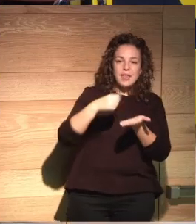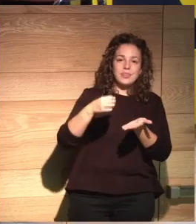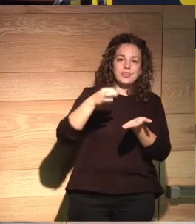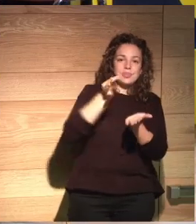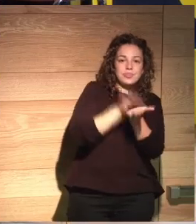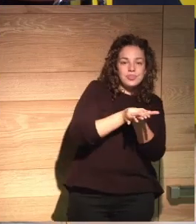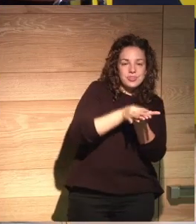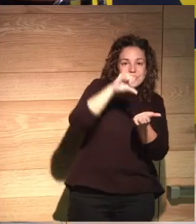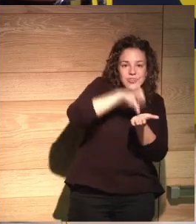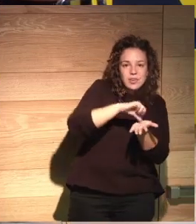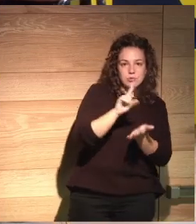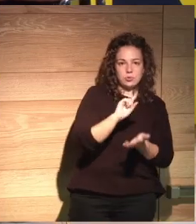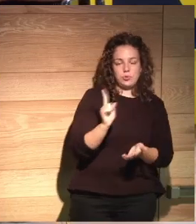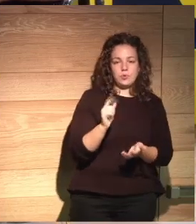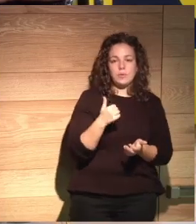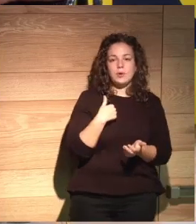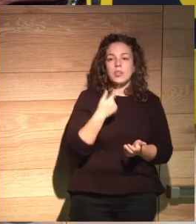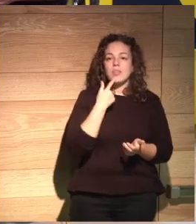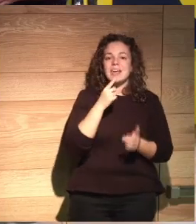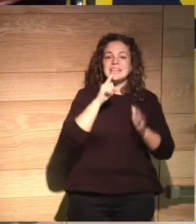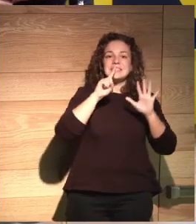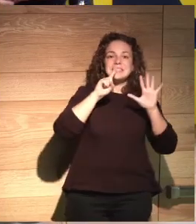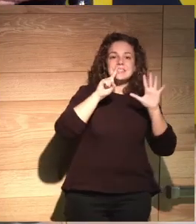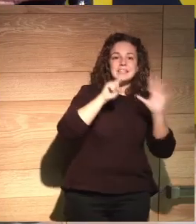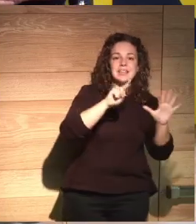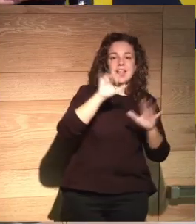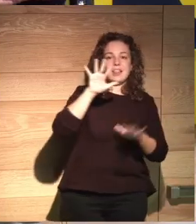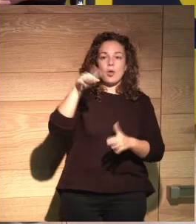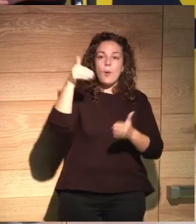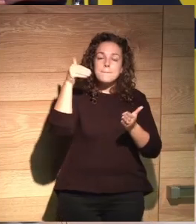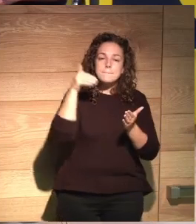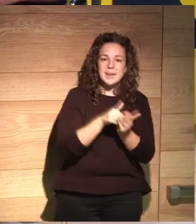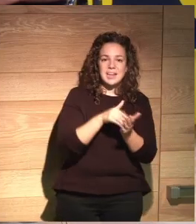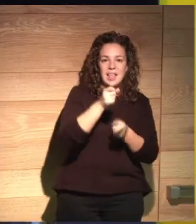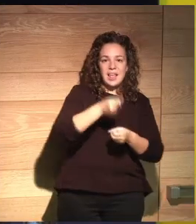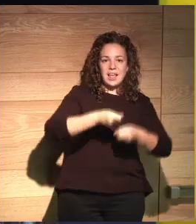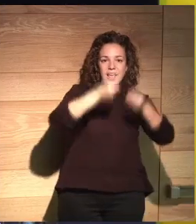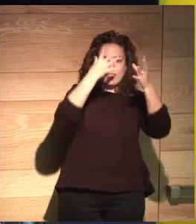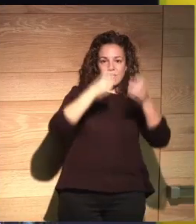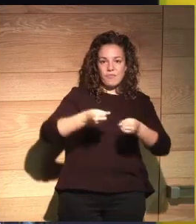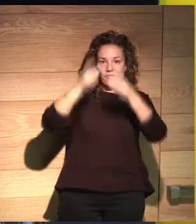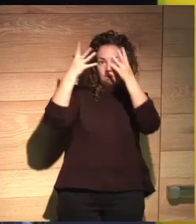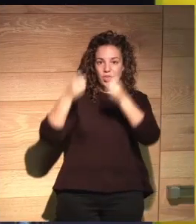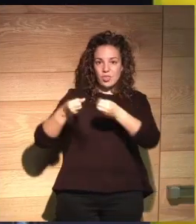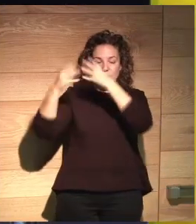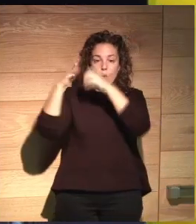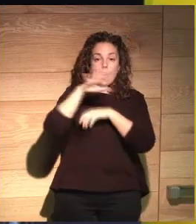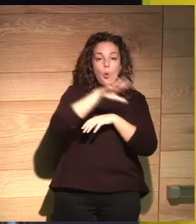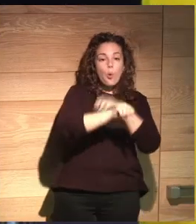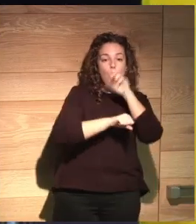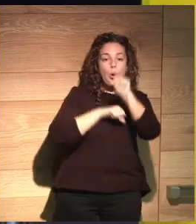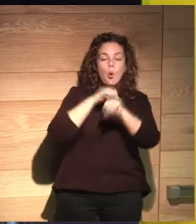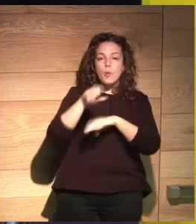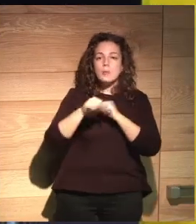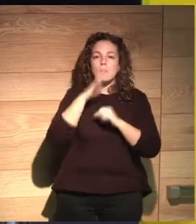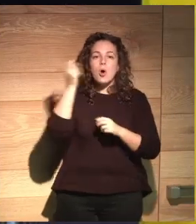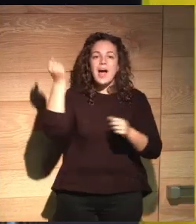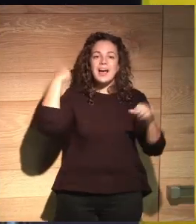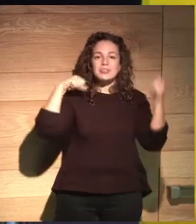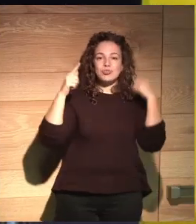así 65 mil edificios comprados por actores extranjeros